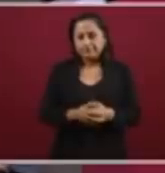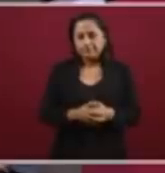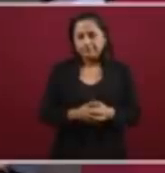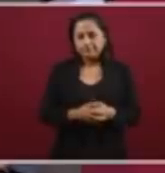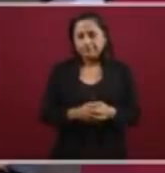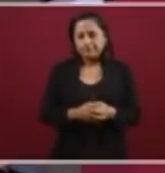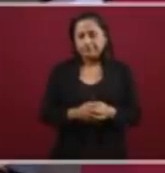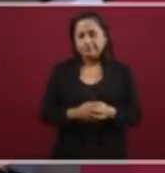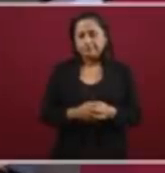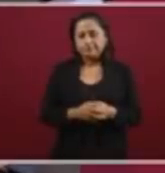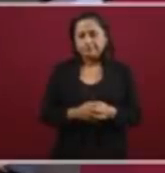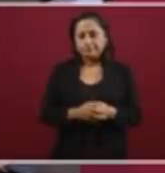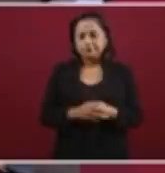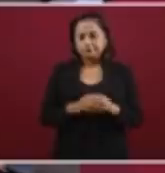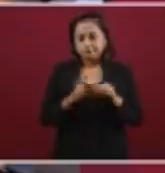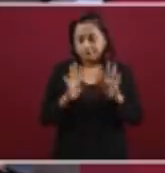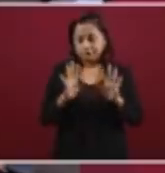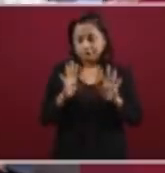el que informe